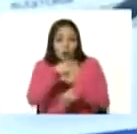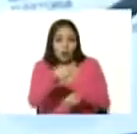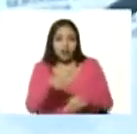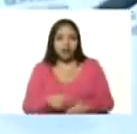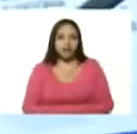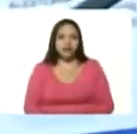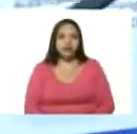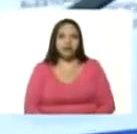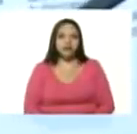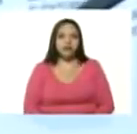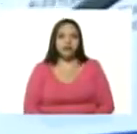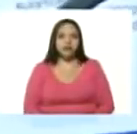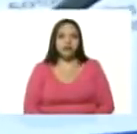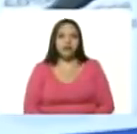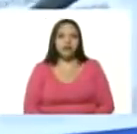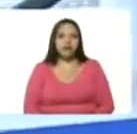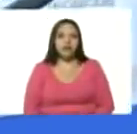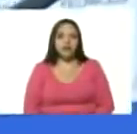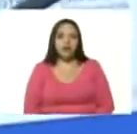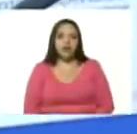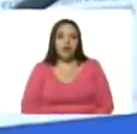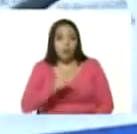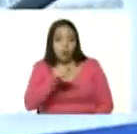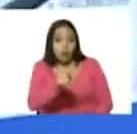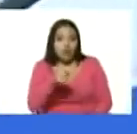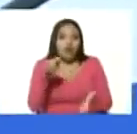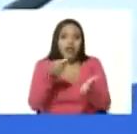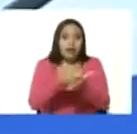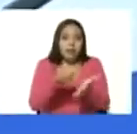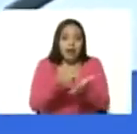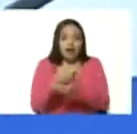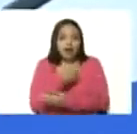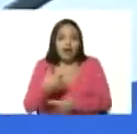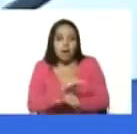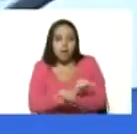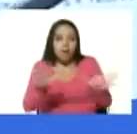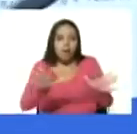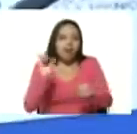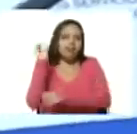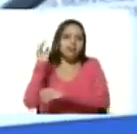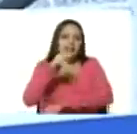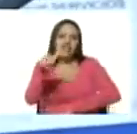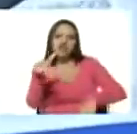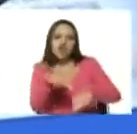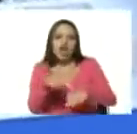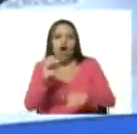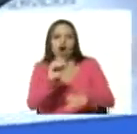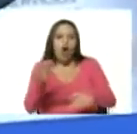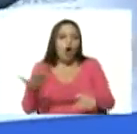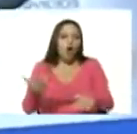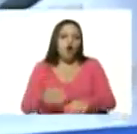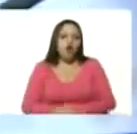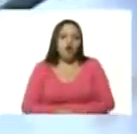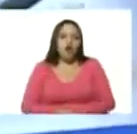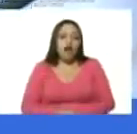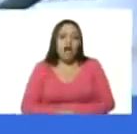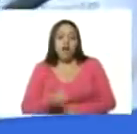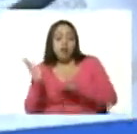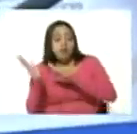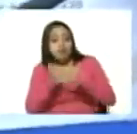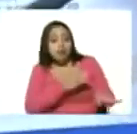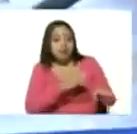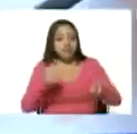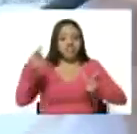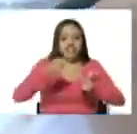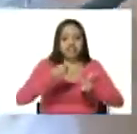los que querían poner bombas aquí en la Asamblea Nacional, a los que vuelan tanquillas para dejar fuera del aire a Venezolana de Televisión, a los